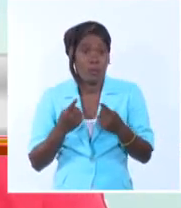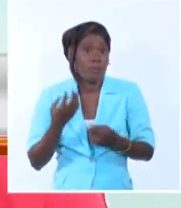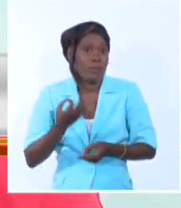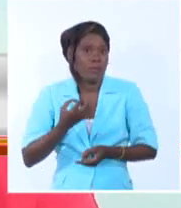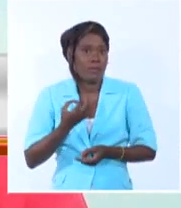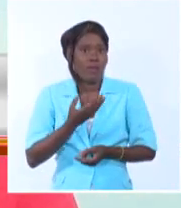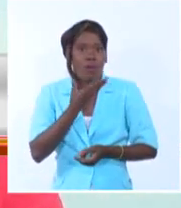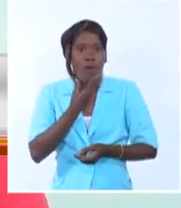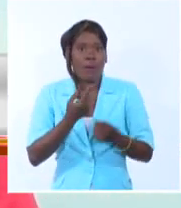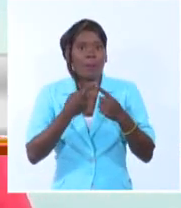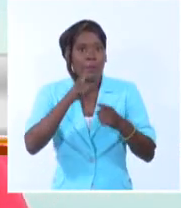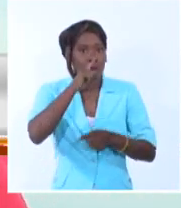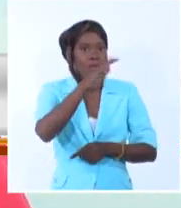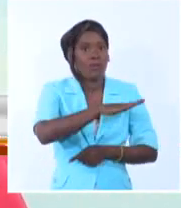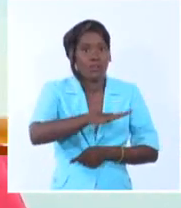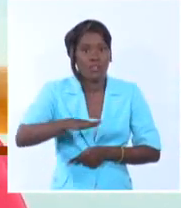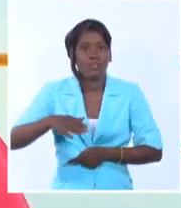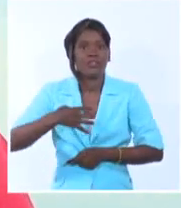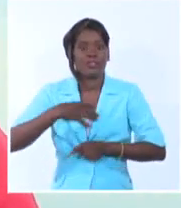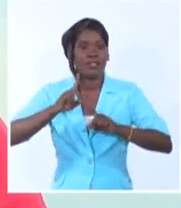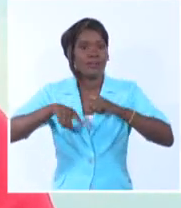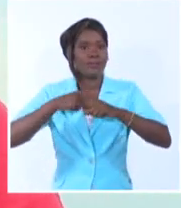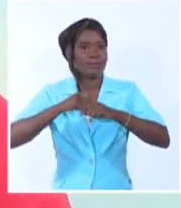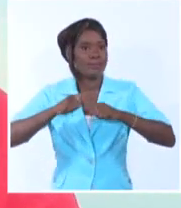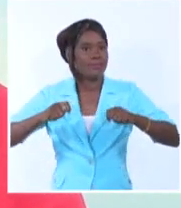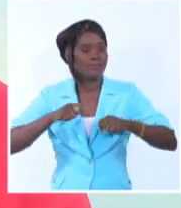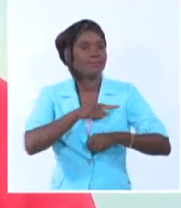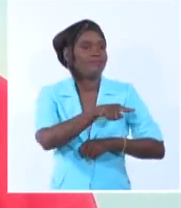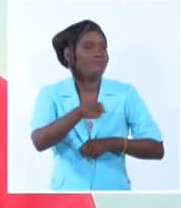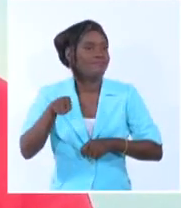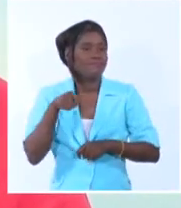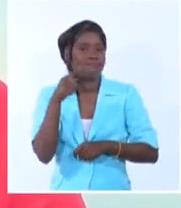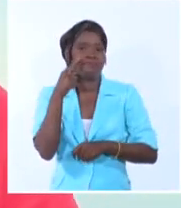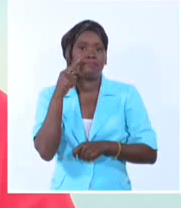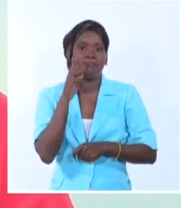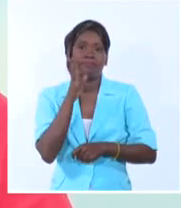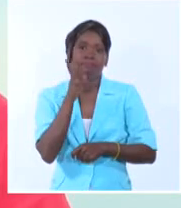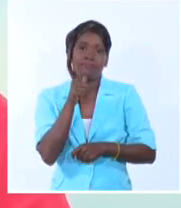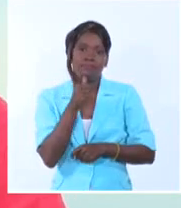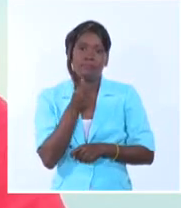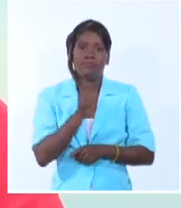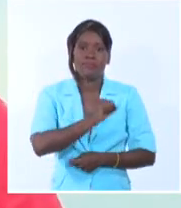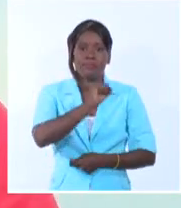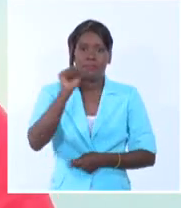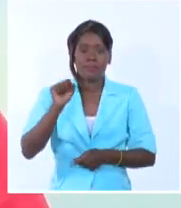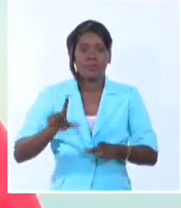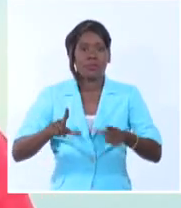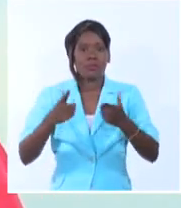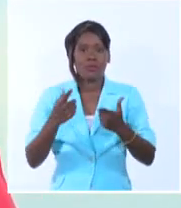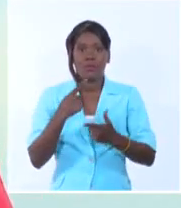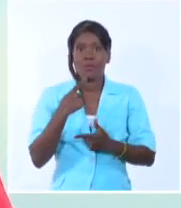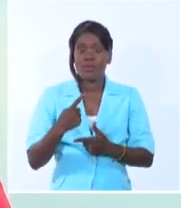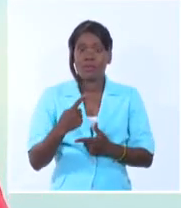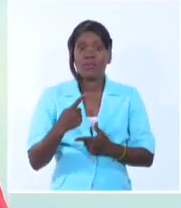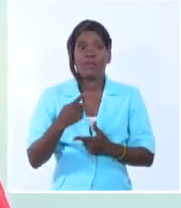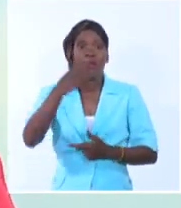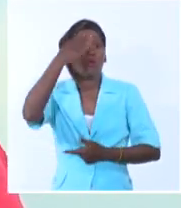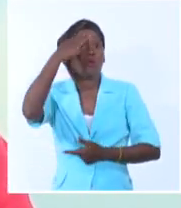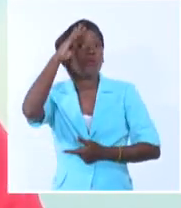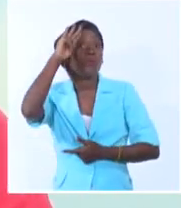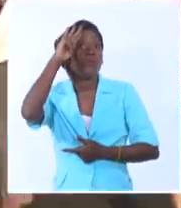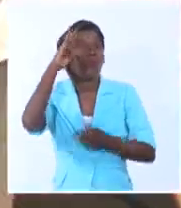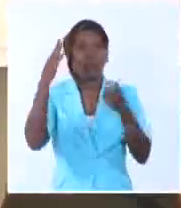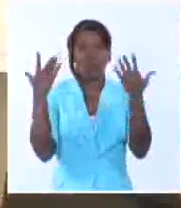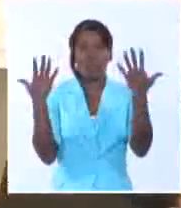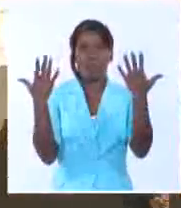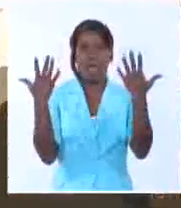juventud también tenemos a nuestros pioneros. Vemos como nuestros pioneros gritan a la patria, manos y corazón, porque